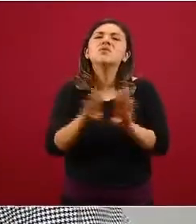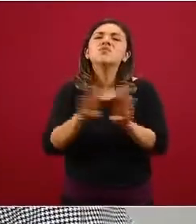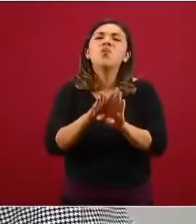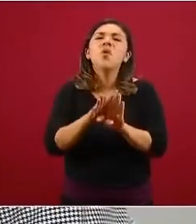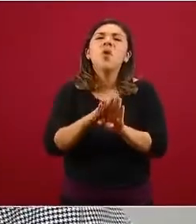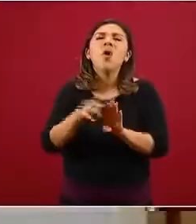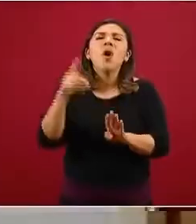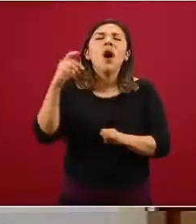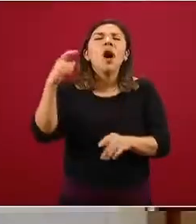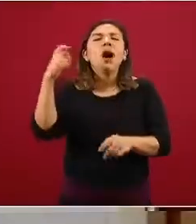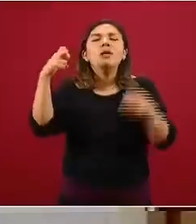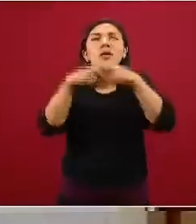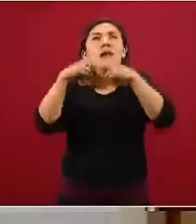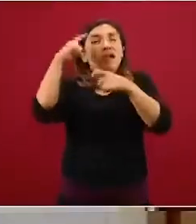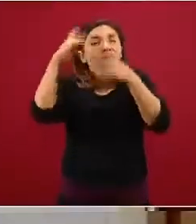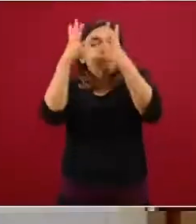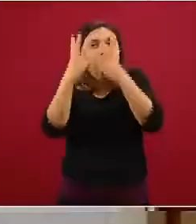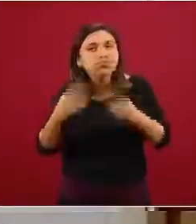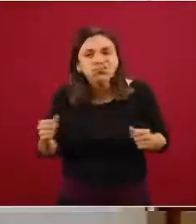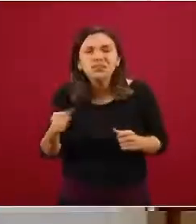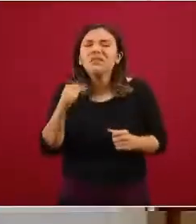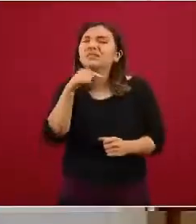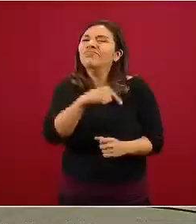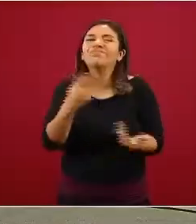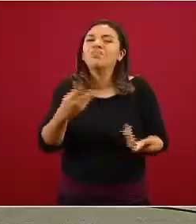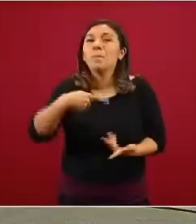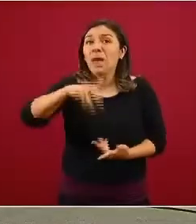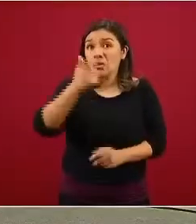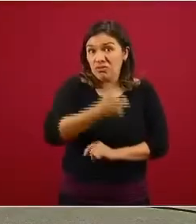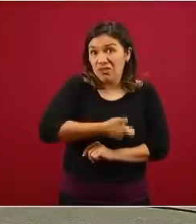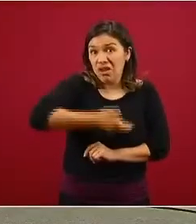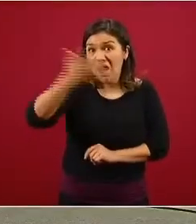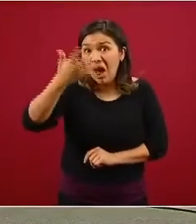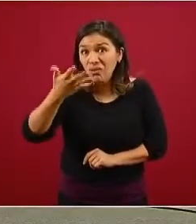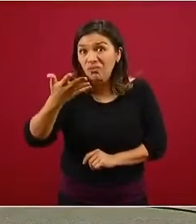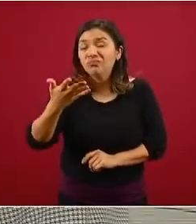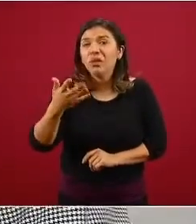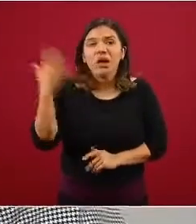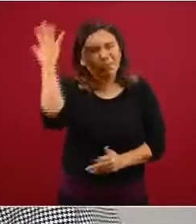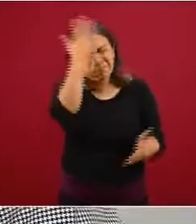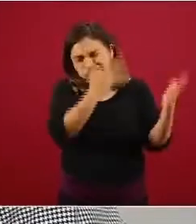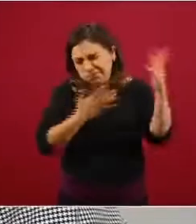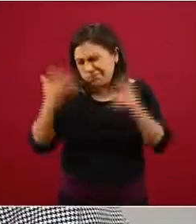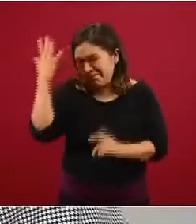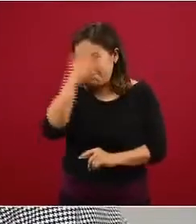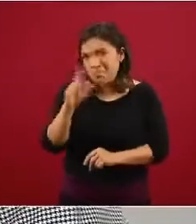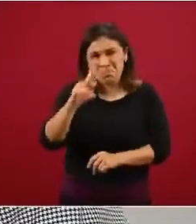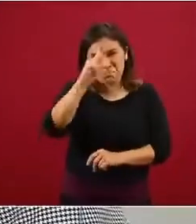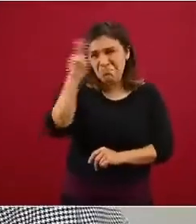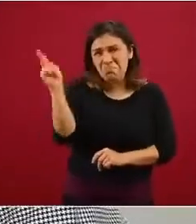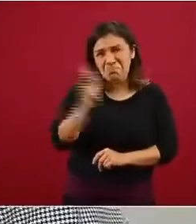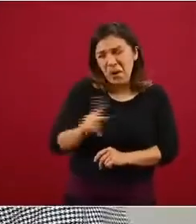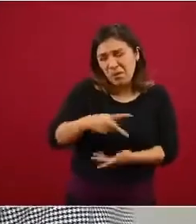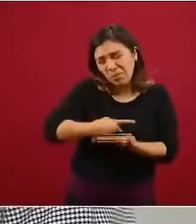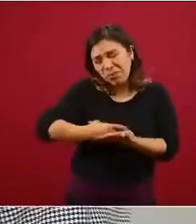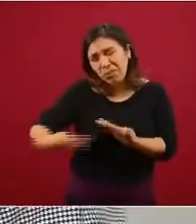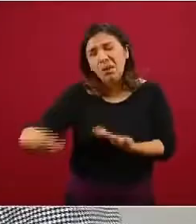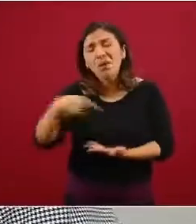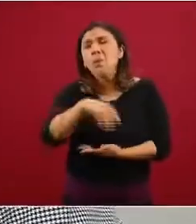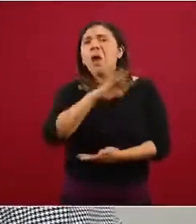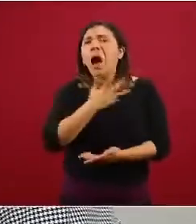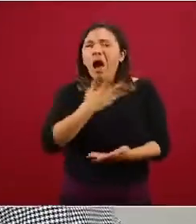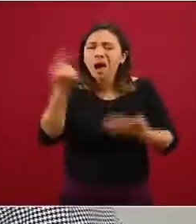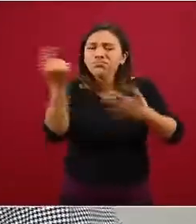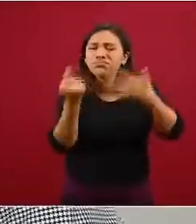anticonvulsivante, como ansiolítico y es un mal hipnótico, pero es muy caro, muy embrutecedor, tiene muchísimos efectos